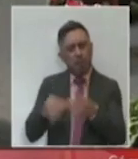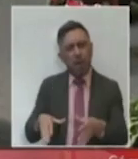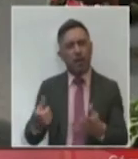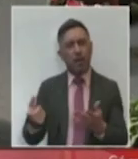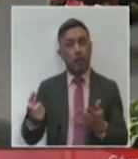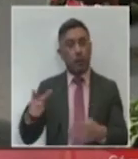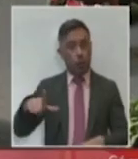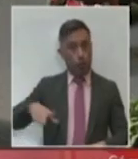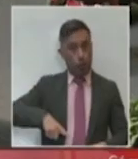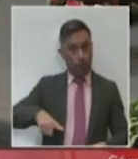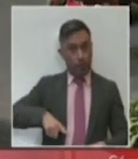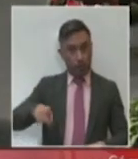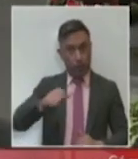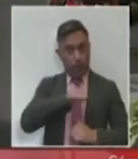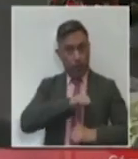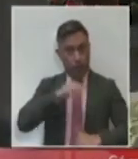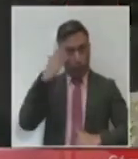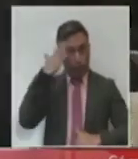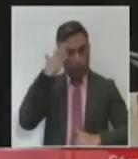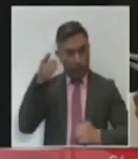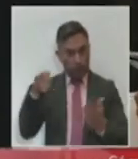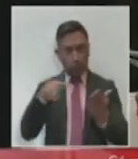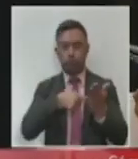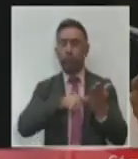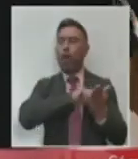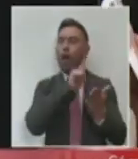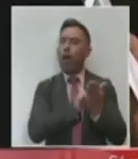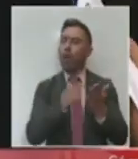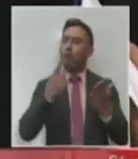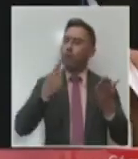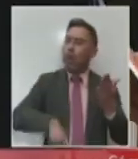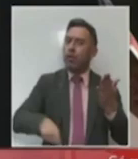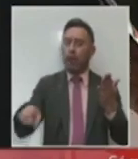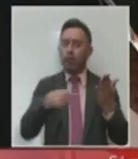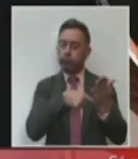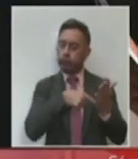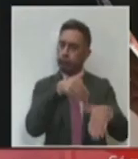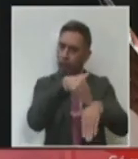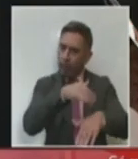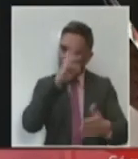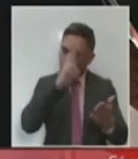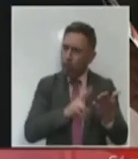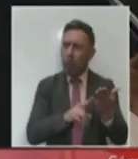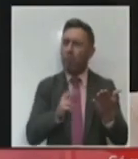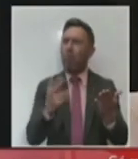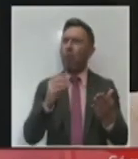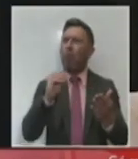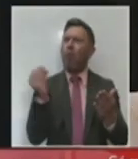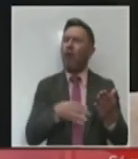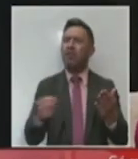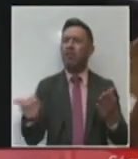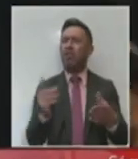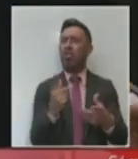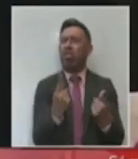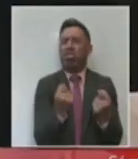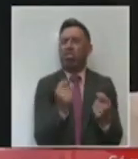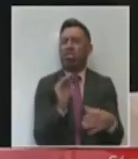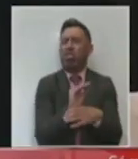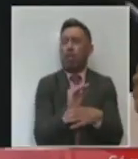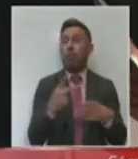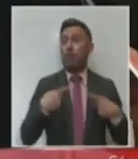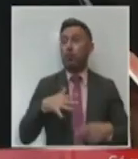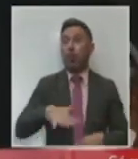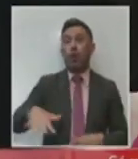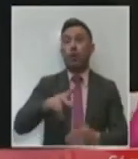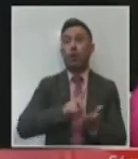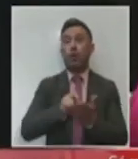que aplique lo que dice la ley y por ende los ciudadanos puedan vivir mejor y vean respetados sus derechos humanos, además